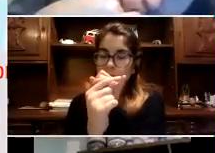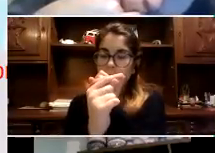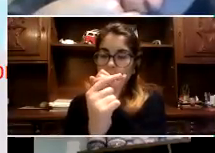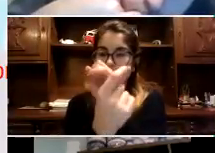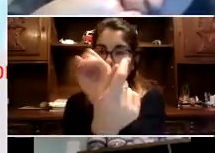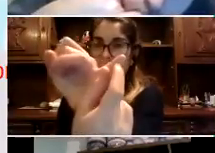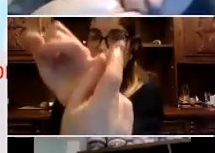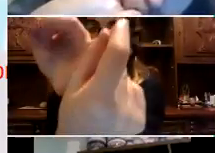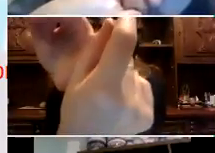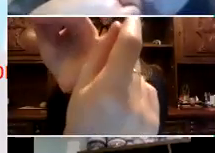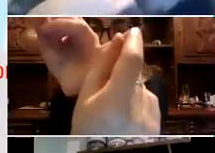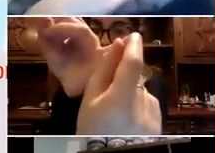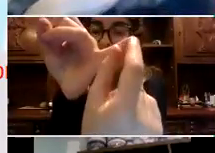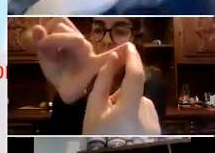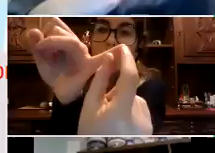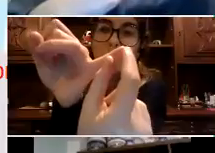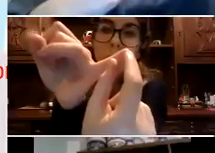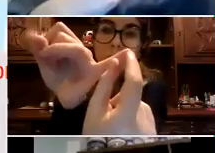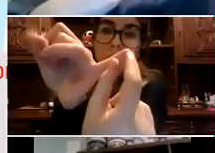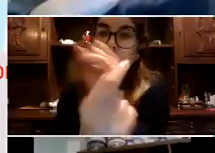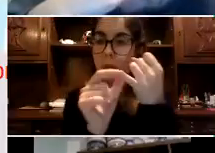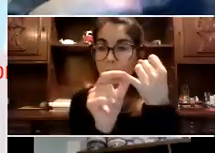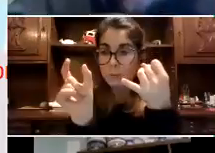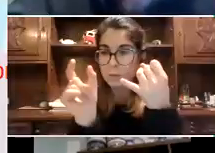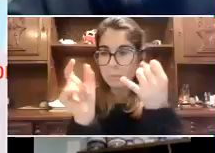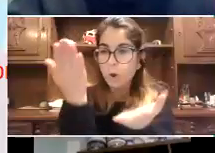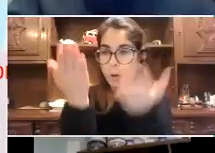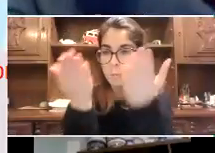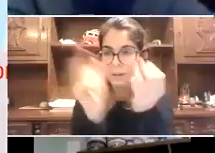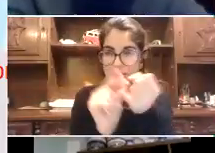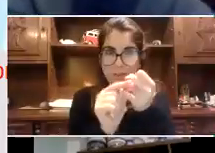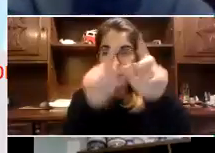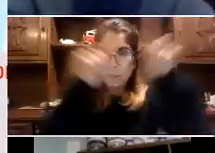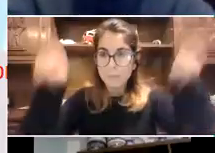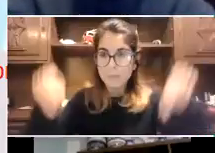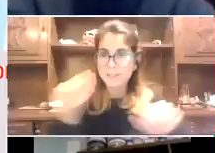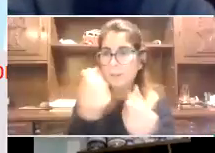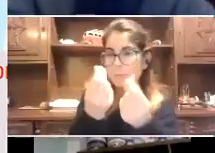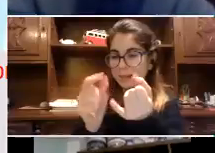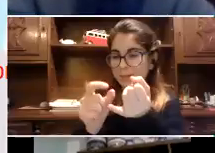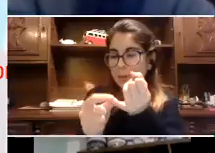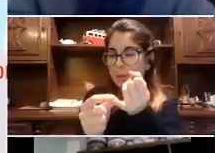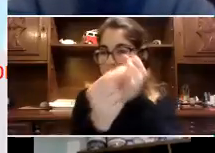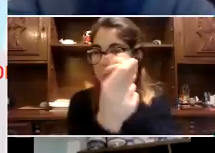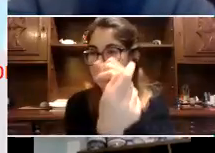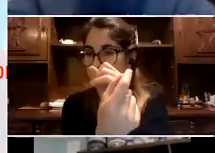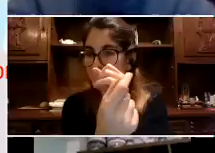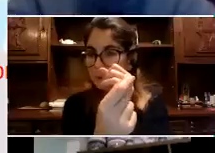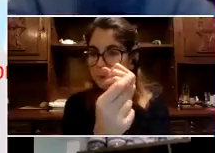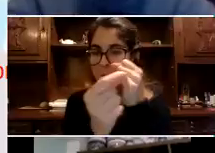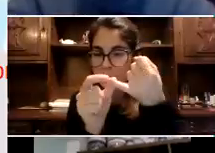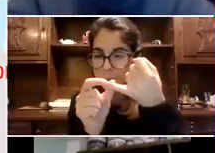la última falange de nuestro dedo índice. Es decir, aumentamos el tamaño de la punta de nuestro dedo